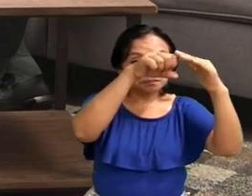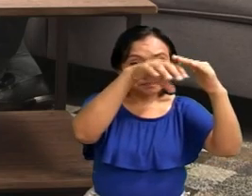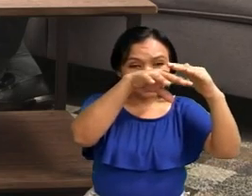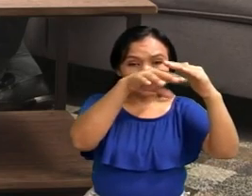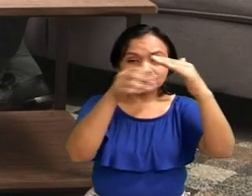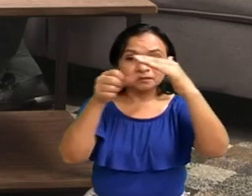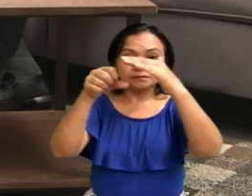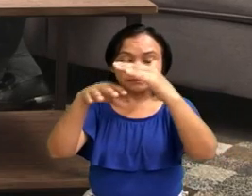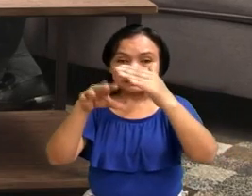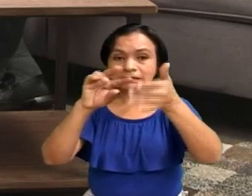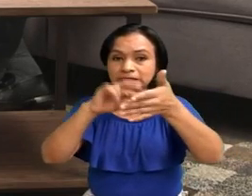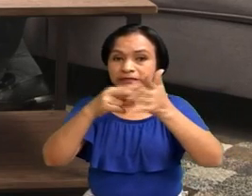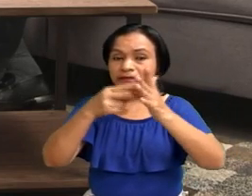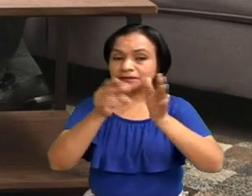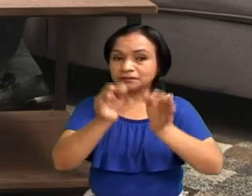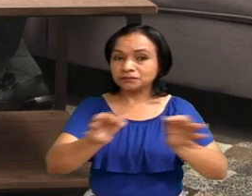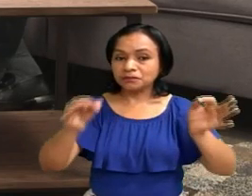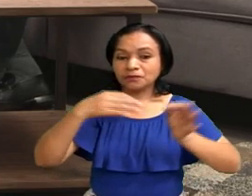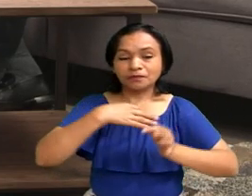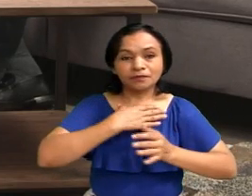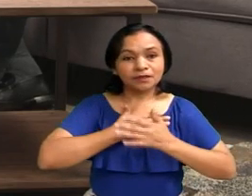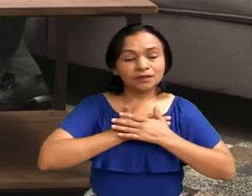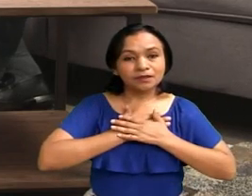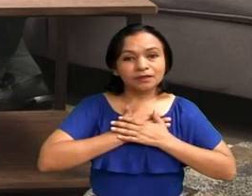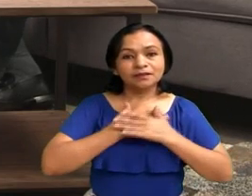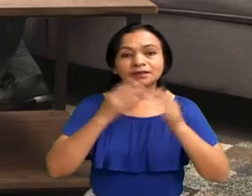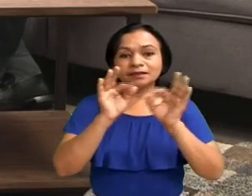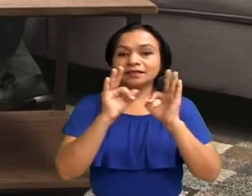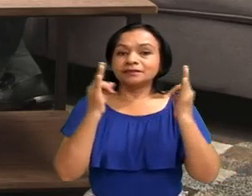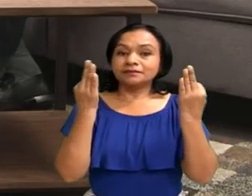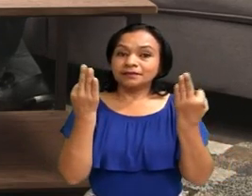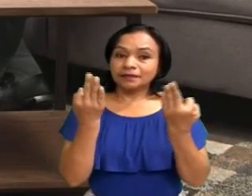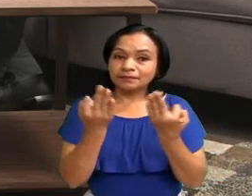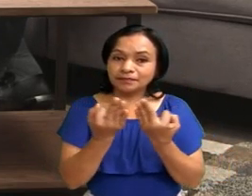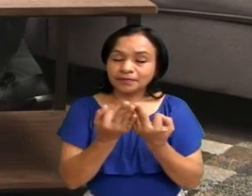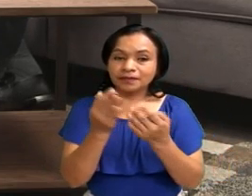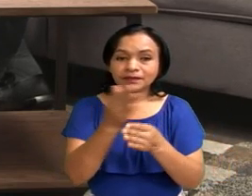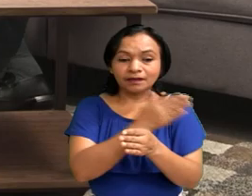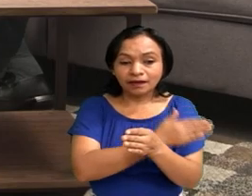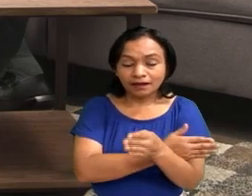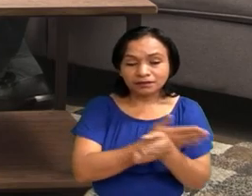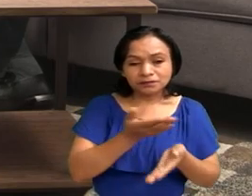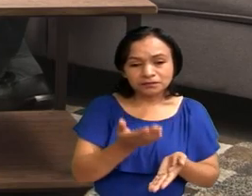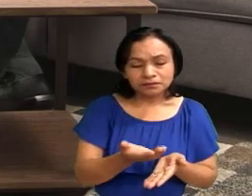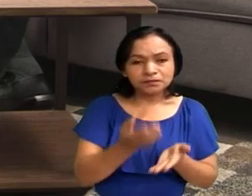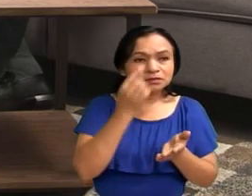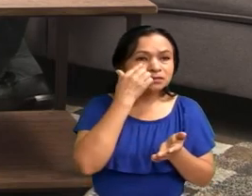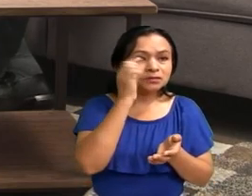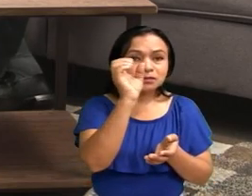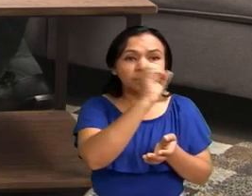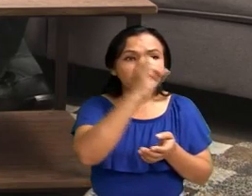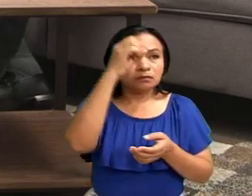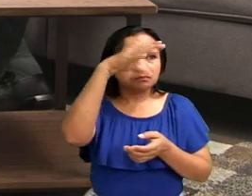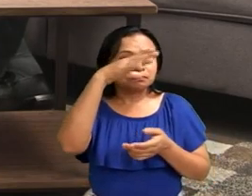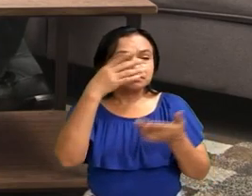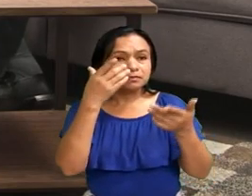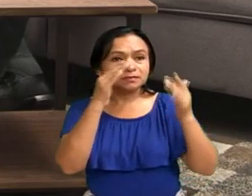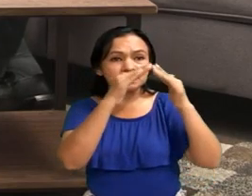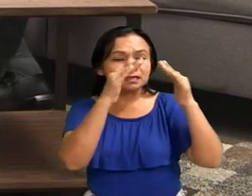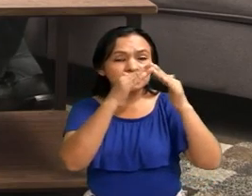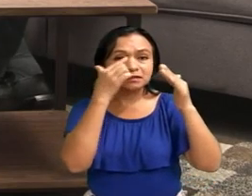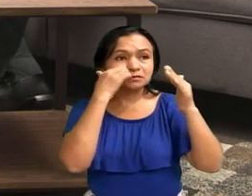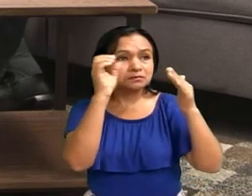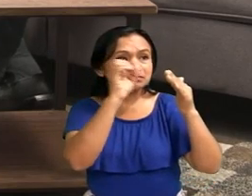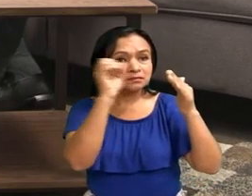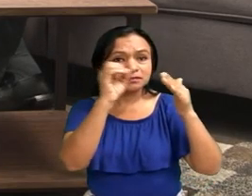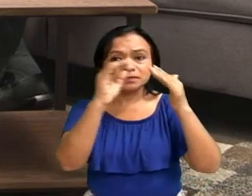el significado que tiene para cada familia. Aquellas familias que nacieron, crecieron sin conocer la energía eléctrica en su comunidad